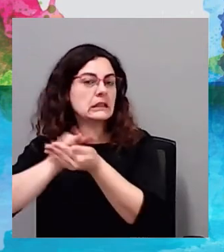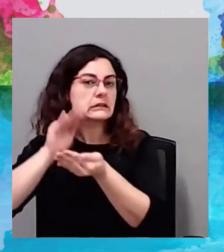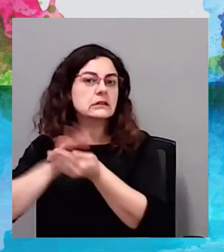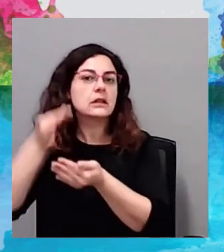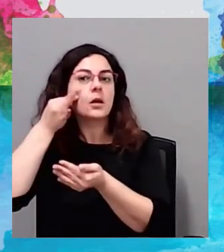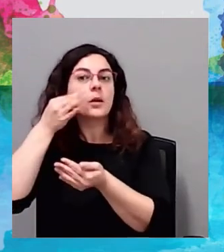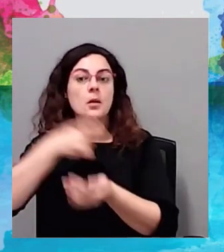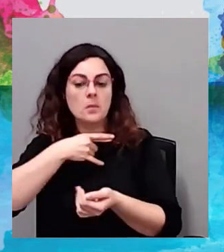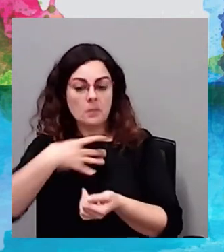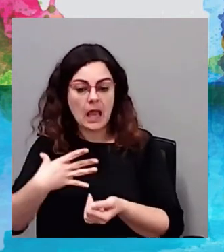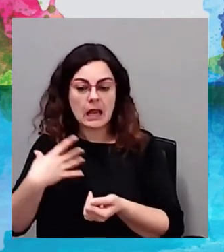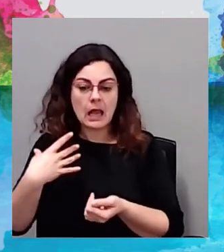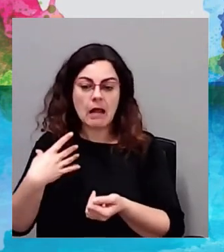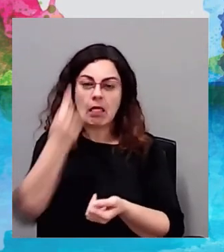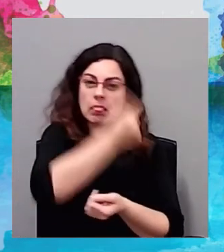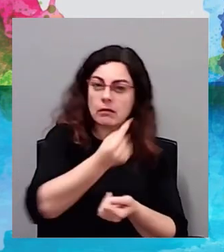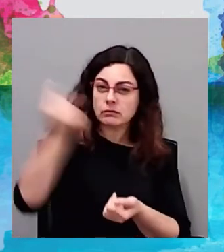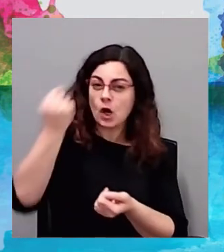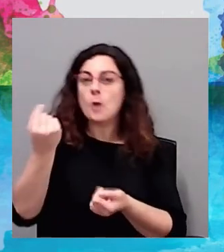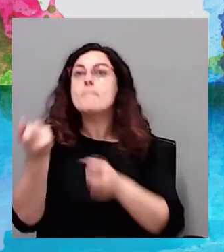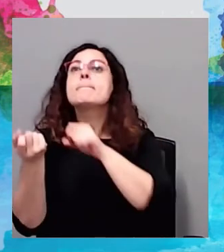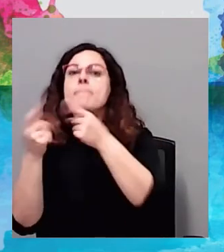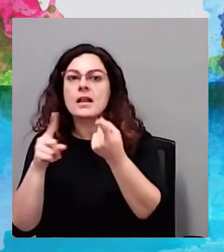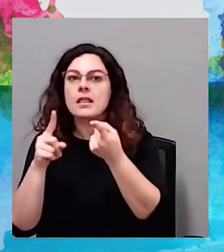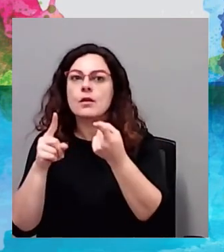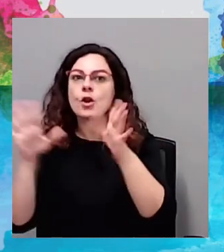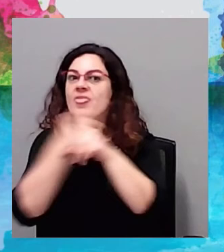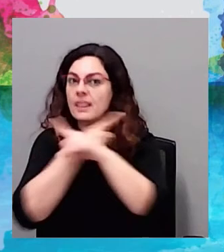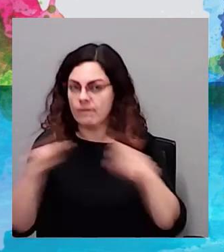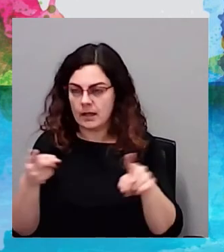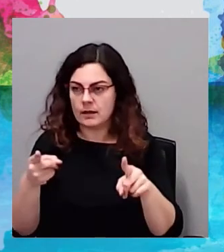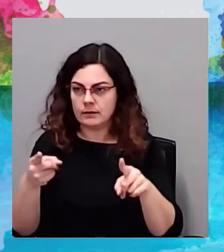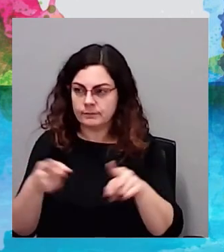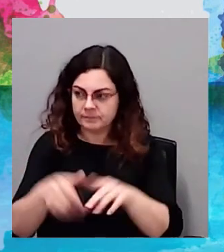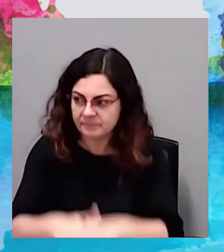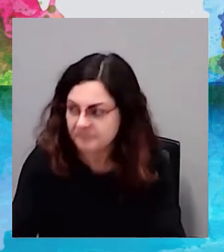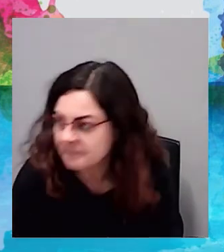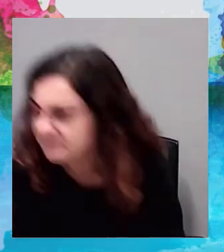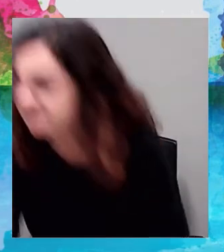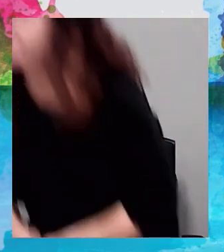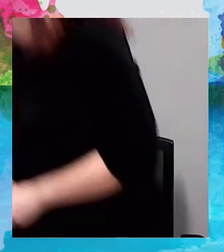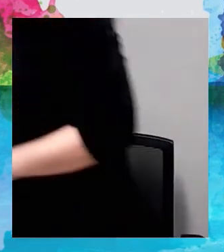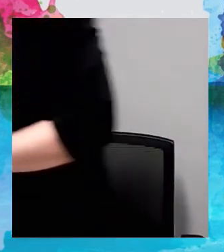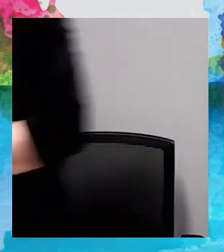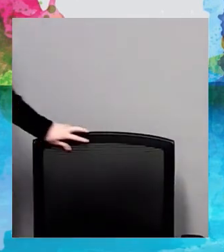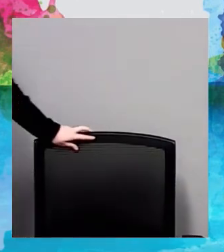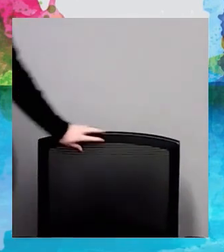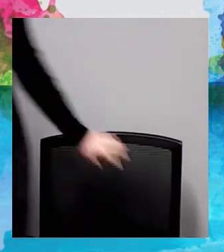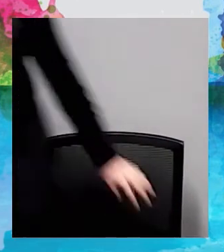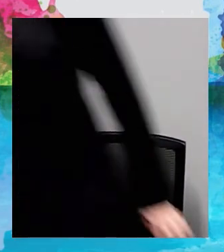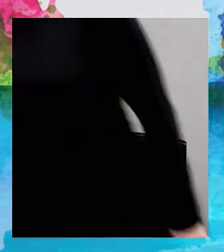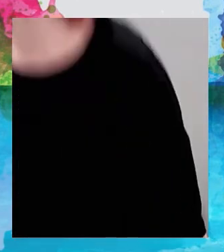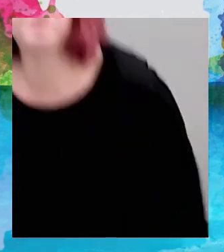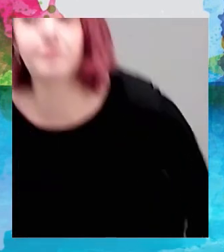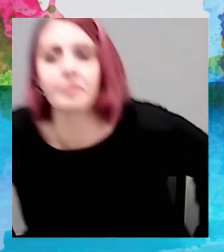en muchas cosas, pero totalmente en otra. También estamos en un Picasso más verde,